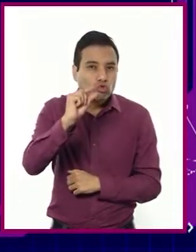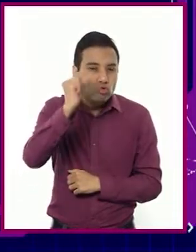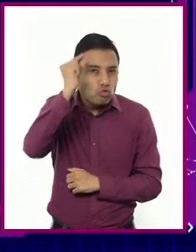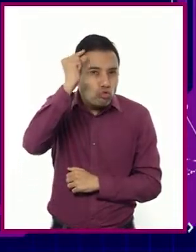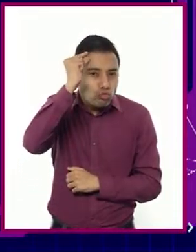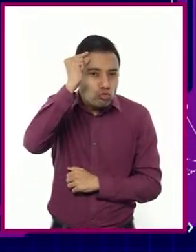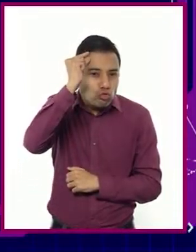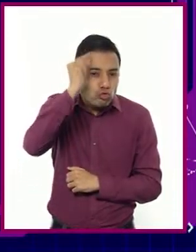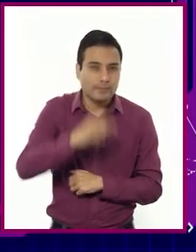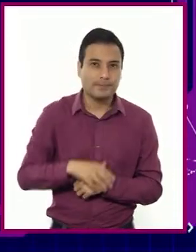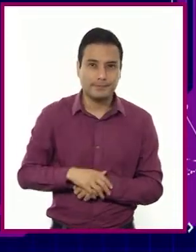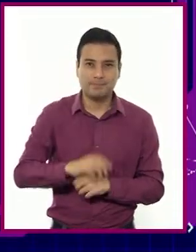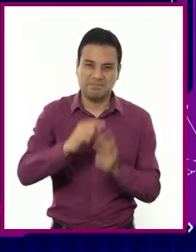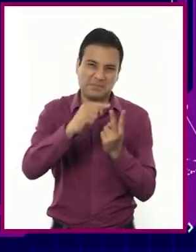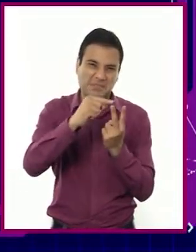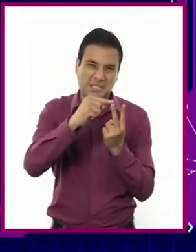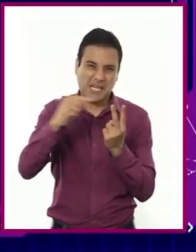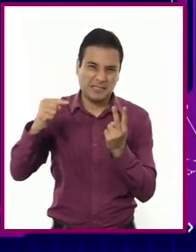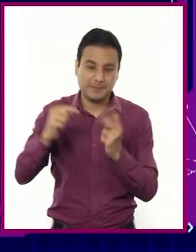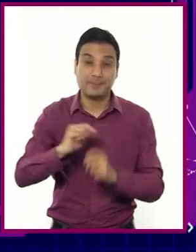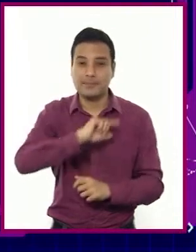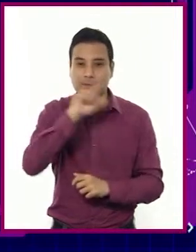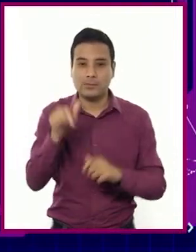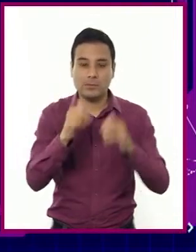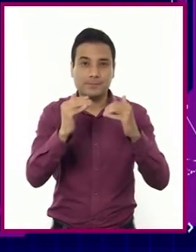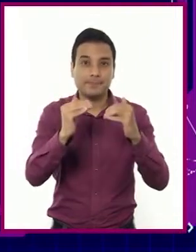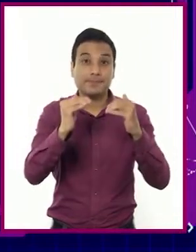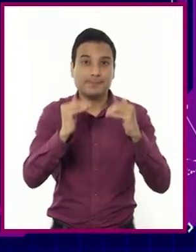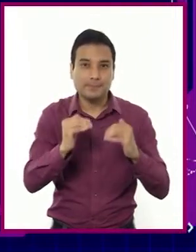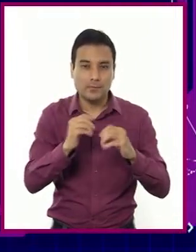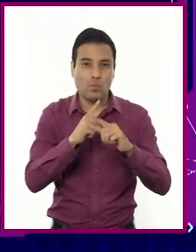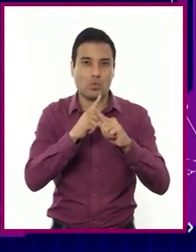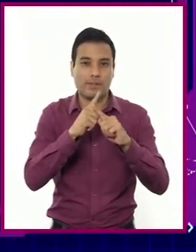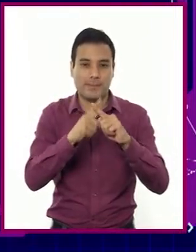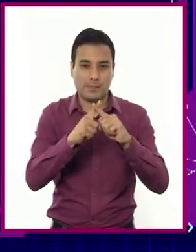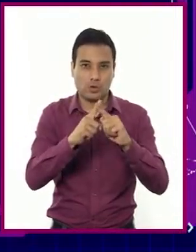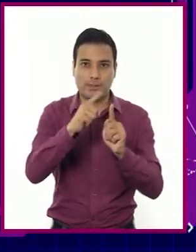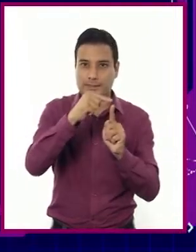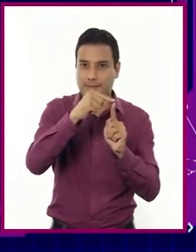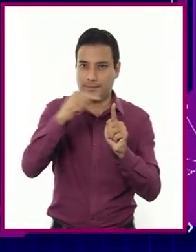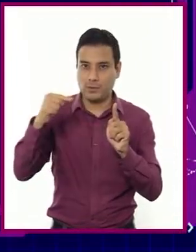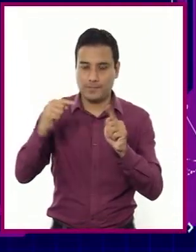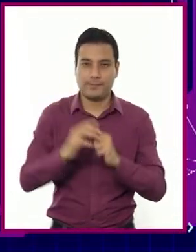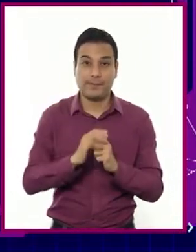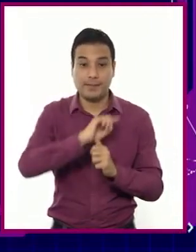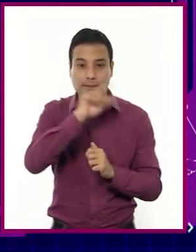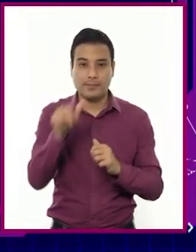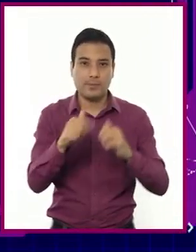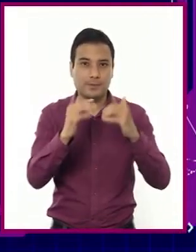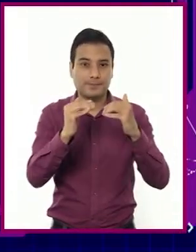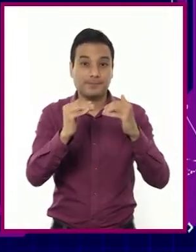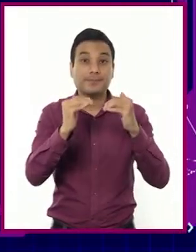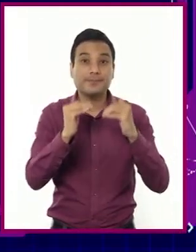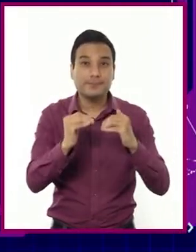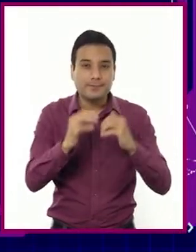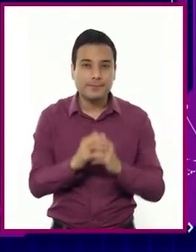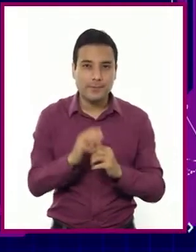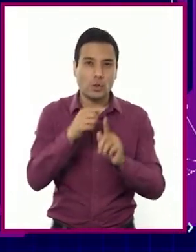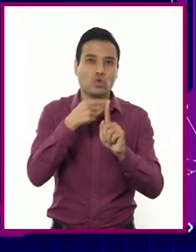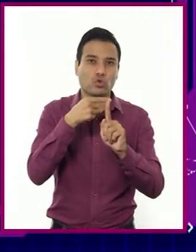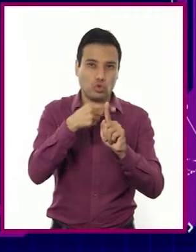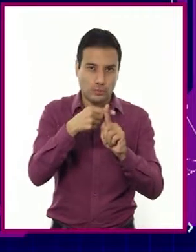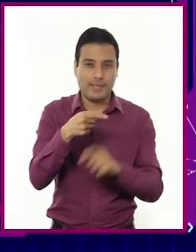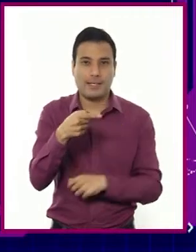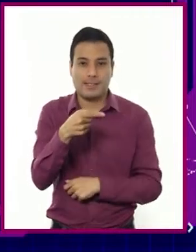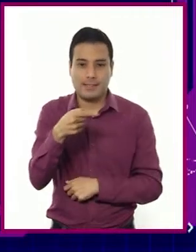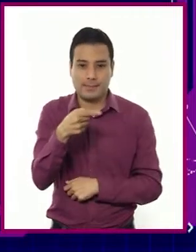adelante. Enseguida se resuelven las multiplicaciones y divisiones y por último las sumas y las